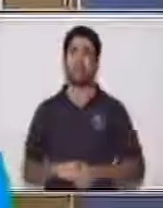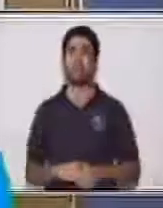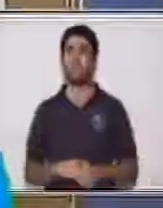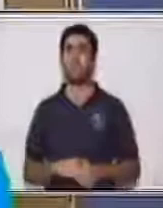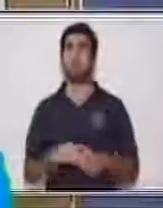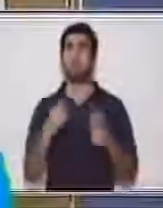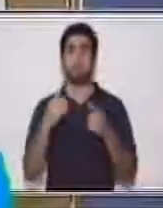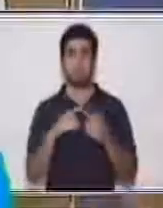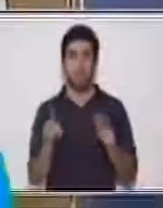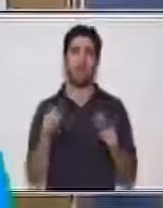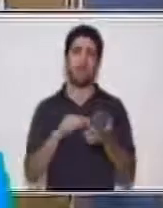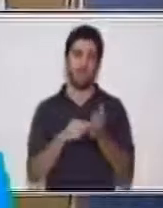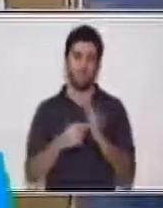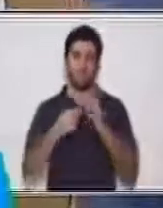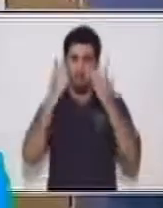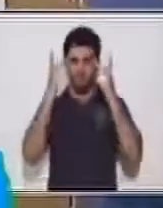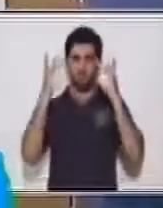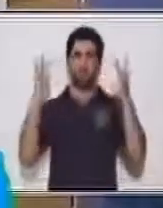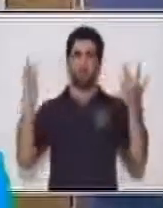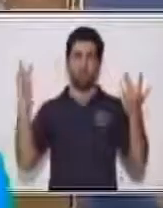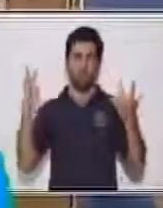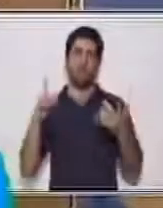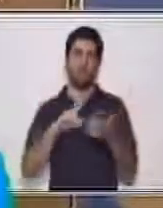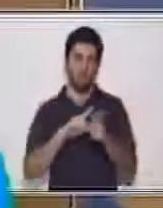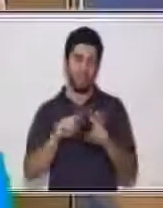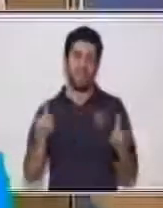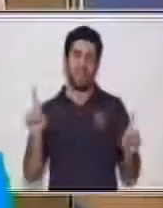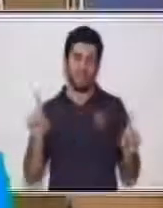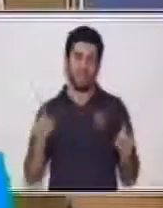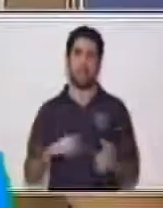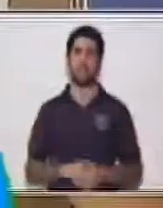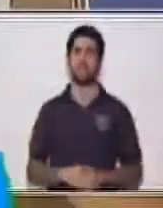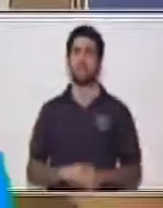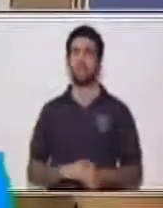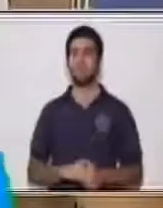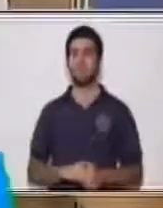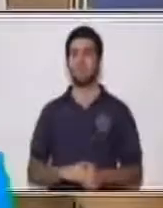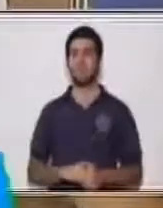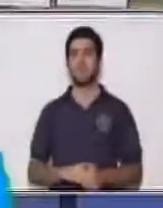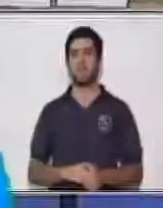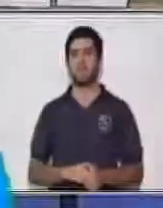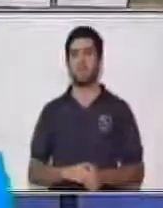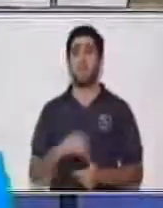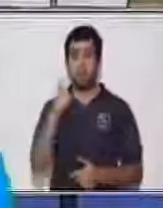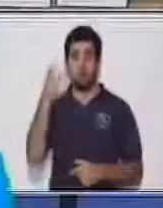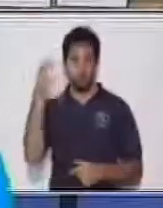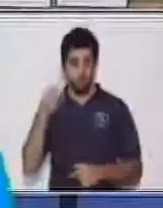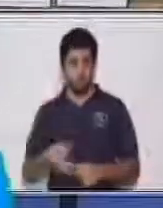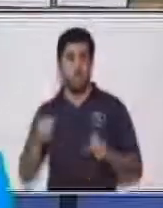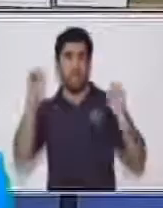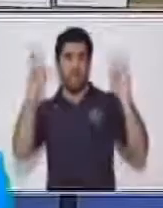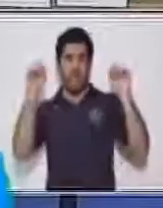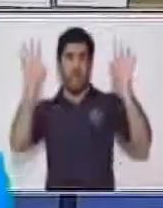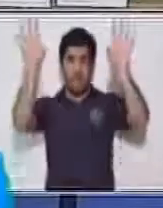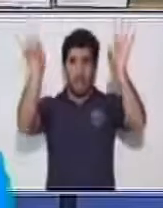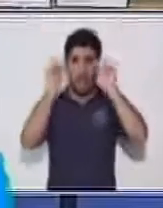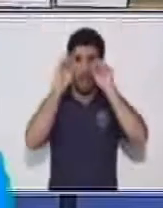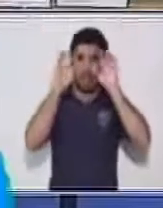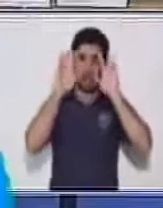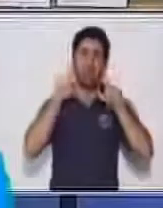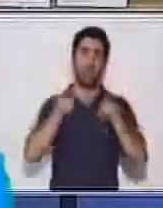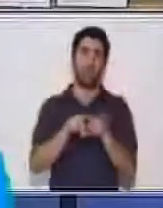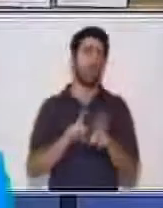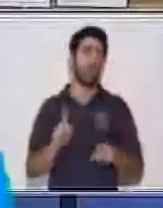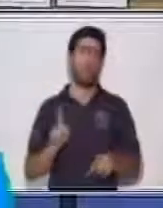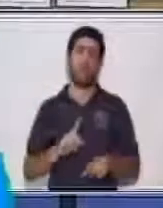estrellas, pero tienen un sentido literario. Quiere decir que tú le vas a dar una interpretación. Por ejemplo, cuando te emocionas o